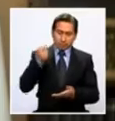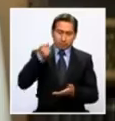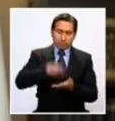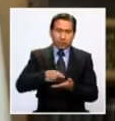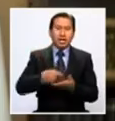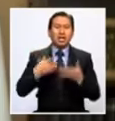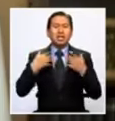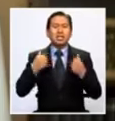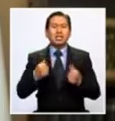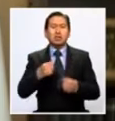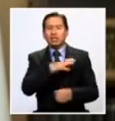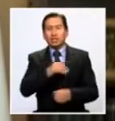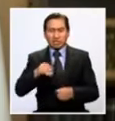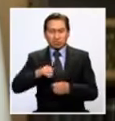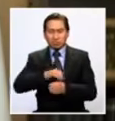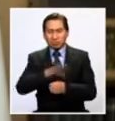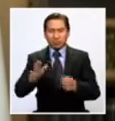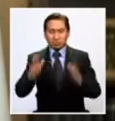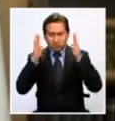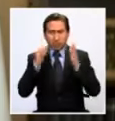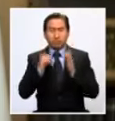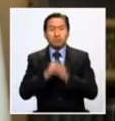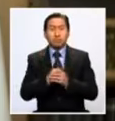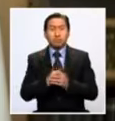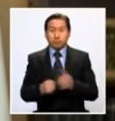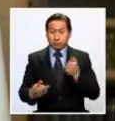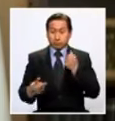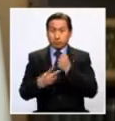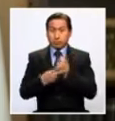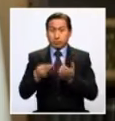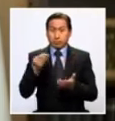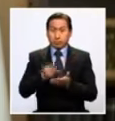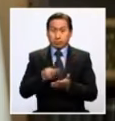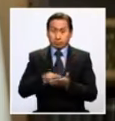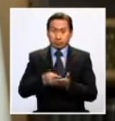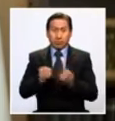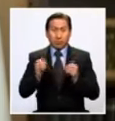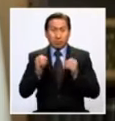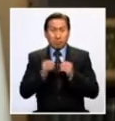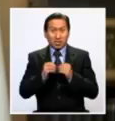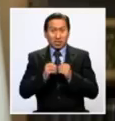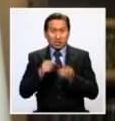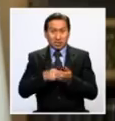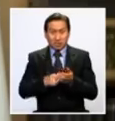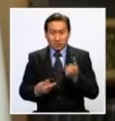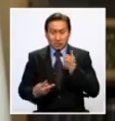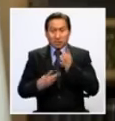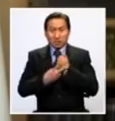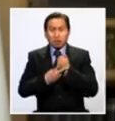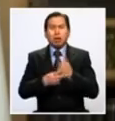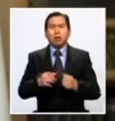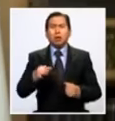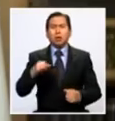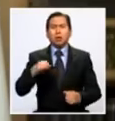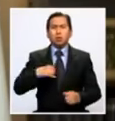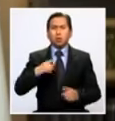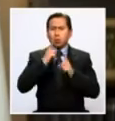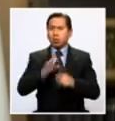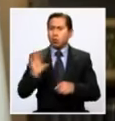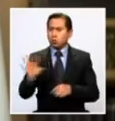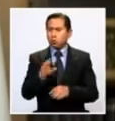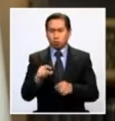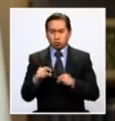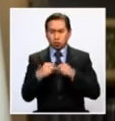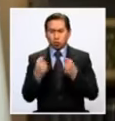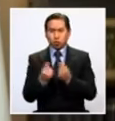el COVID-19. También para ahorrar y tener más dinero que se pueda usar en salud, he ordenado al gabinete que